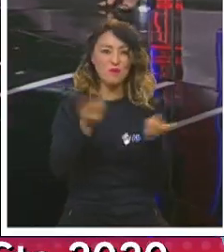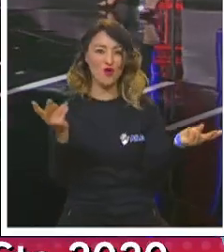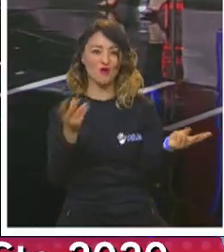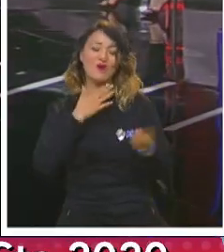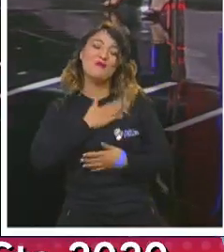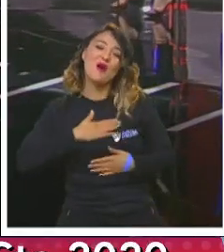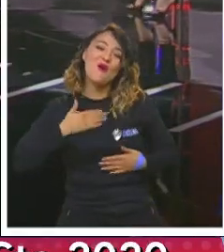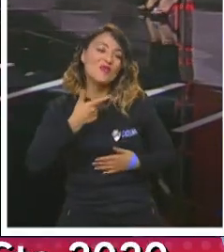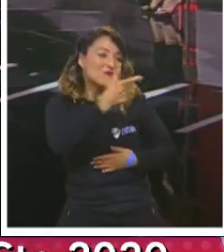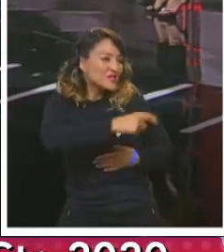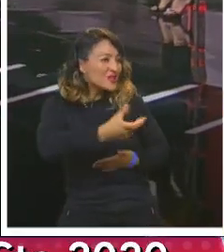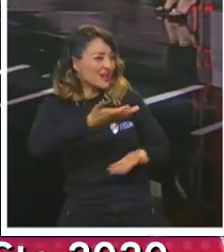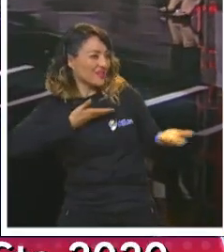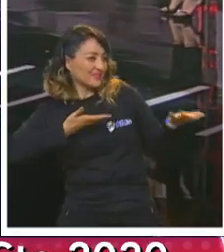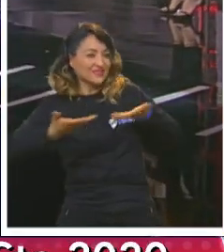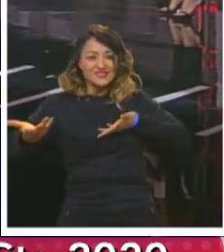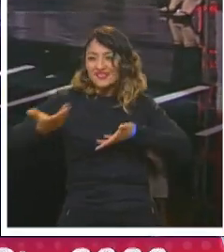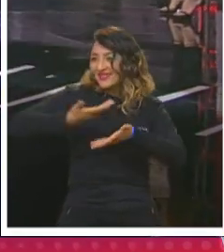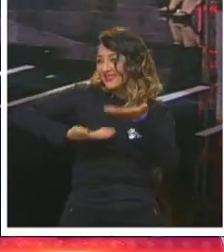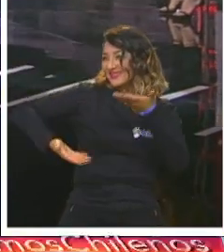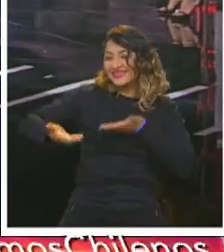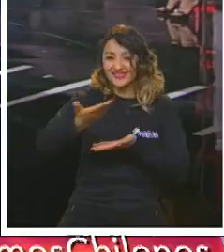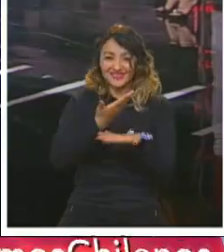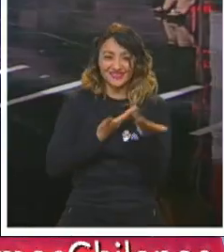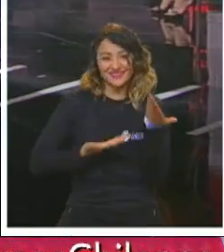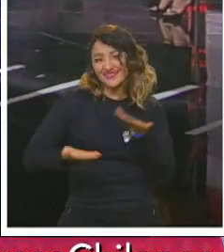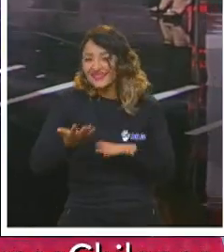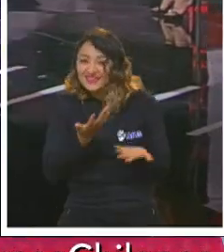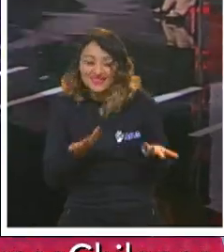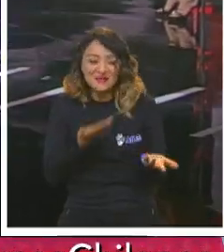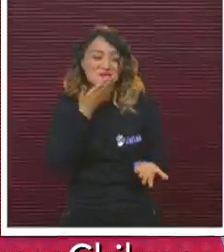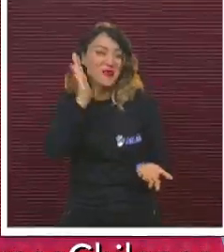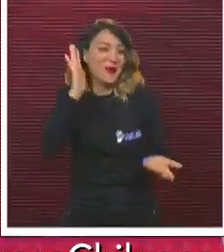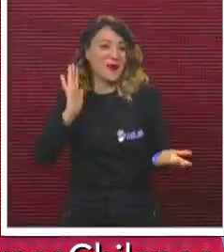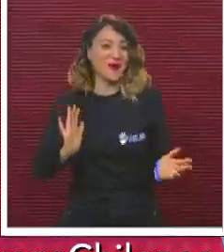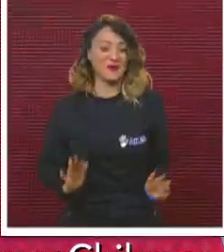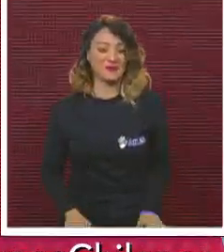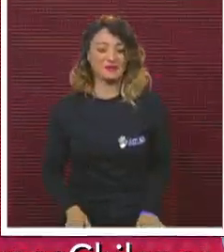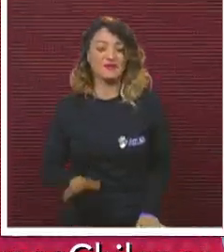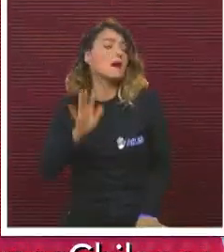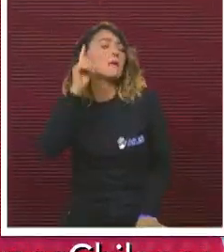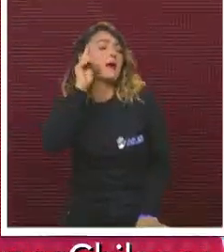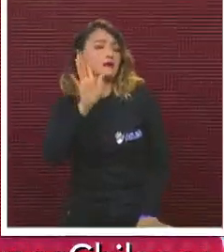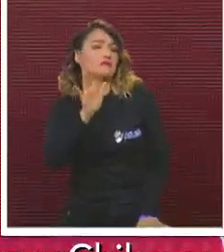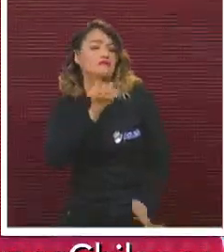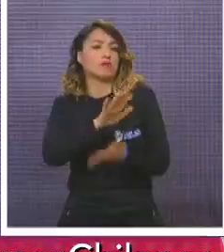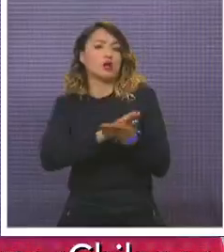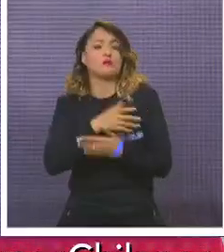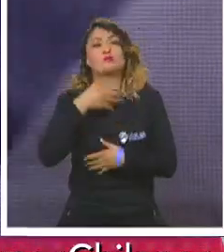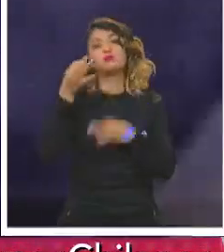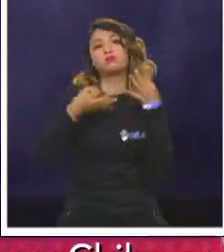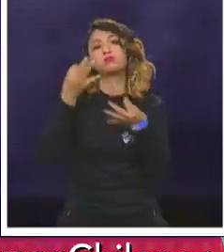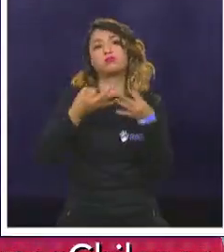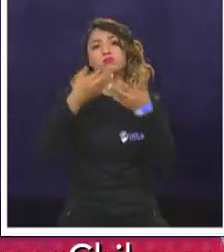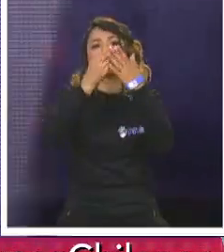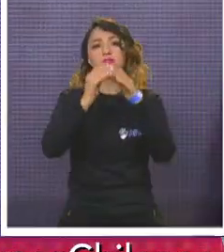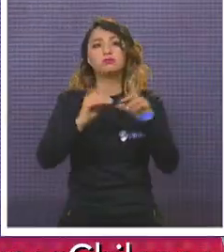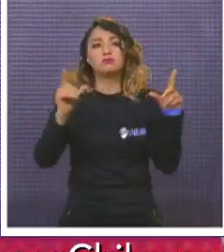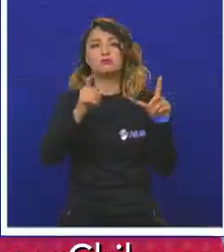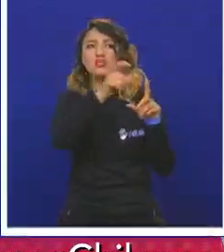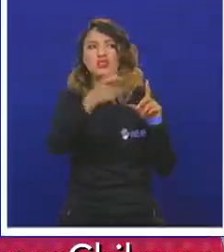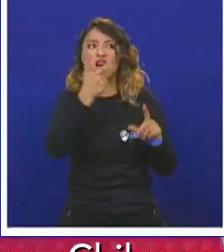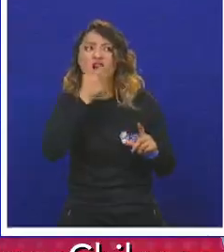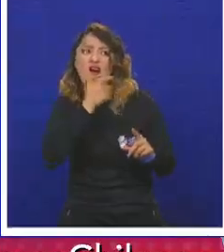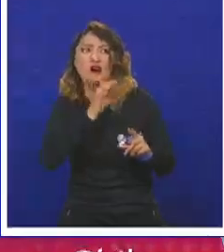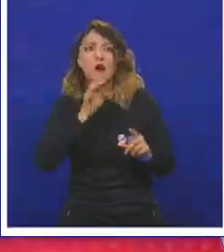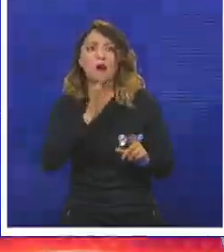la reciprocidad. No sé, estos meses, ¿cómo ha sido para ti? Es que imagínate, uno no tiene la reacción del público, si se están riendo o no.